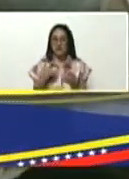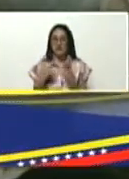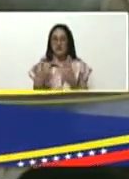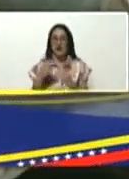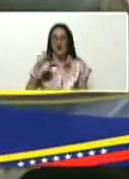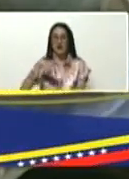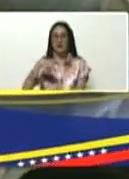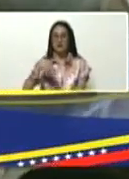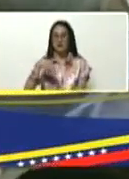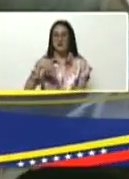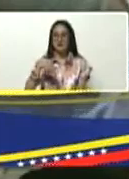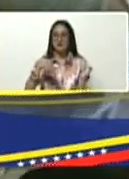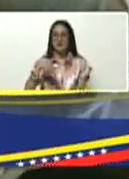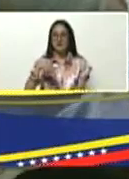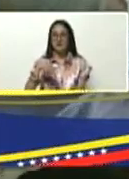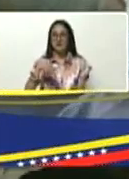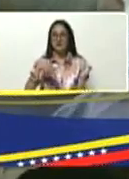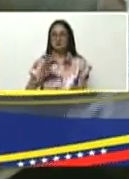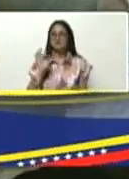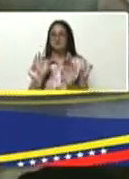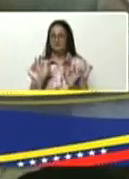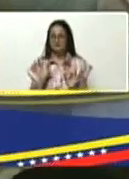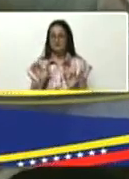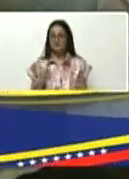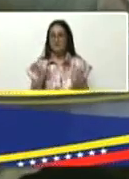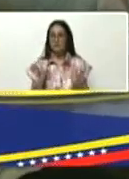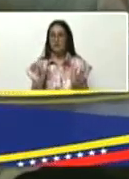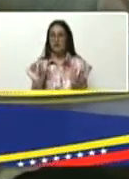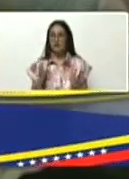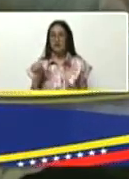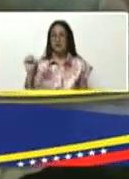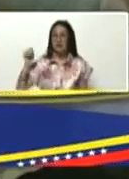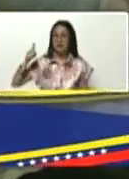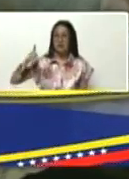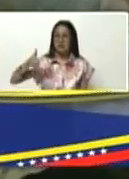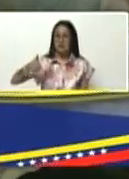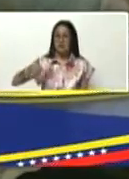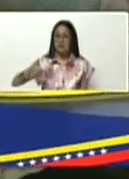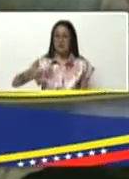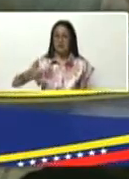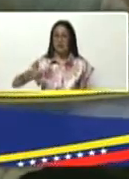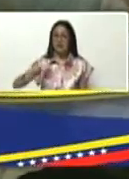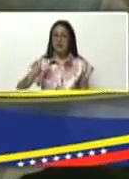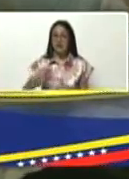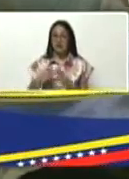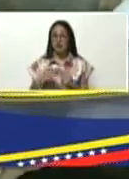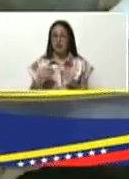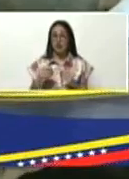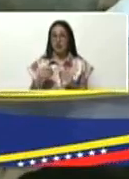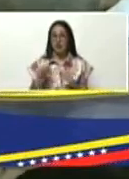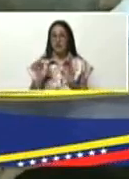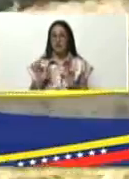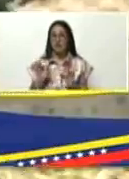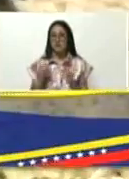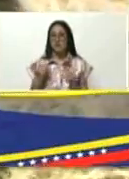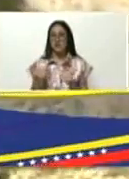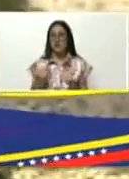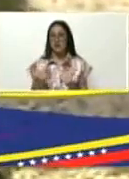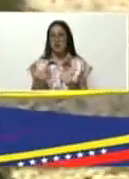acá, logramos definitivamente después de tanto tiempo reactivar todas las instalaciones y aquí